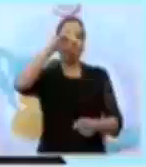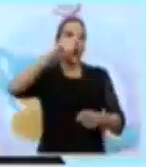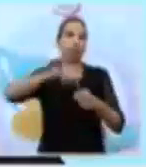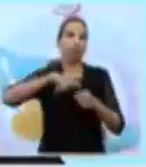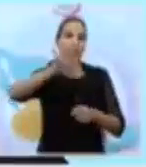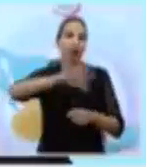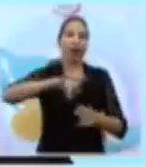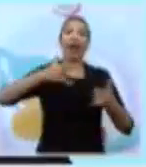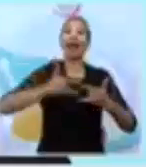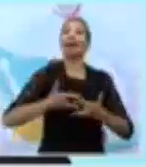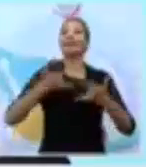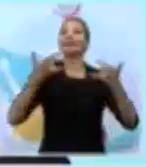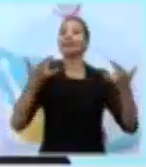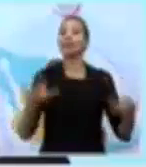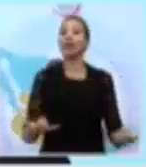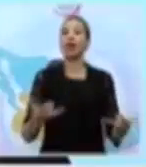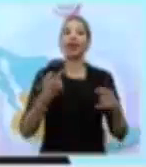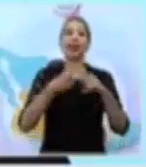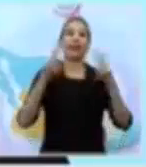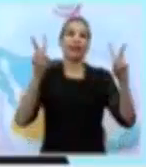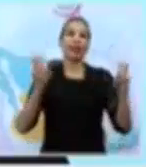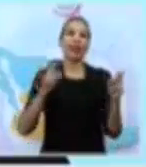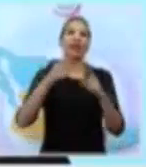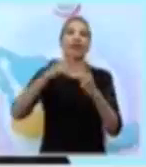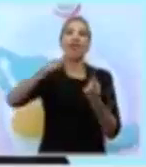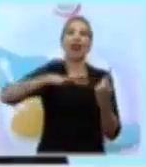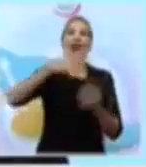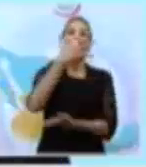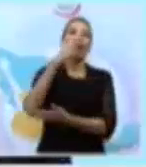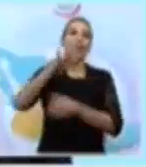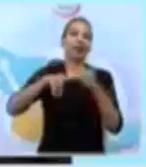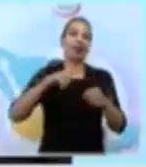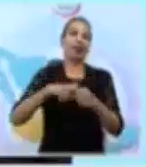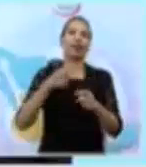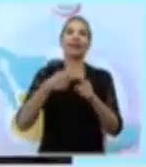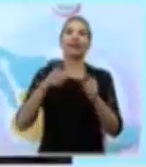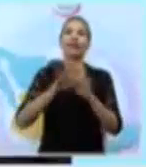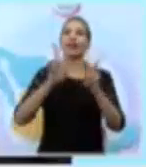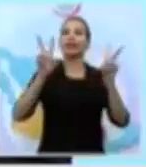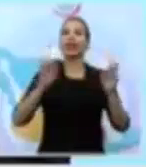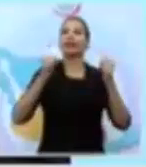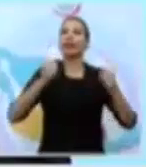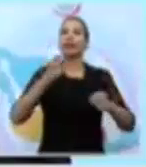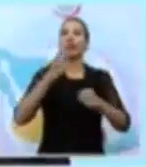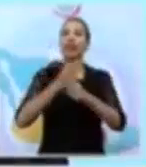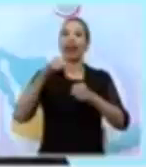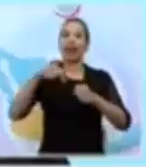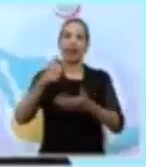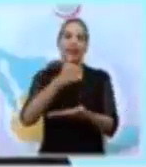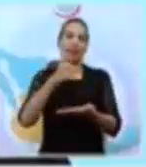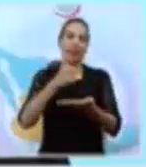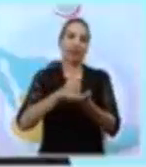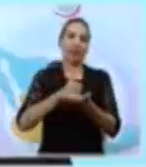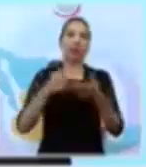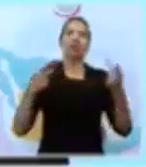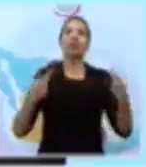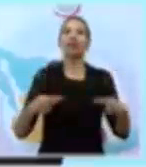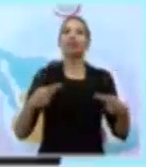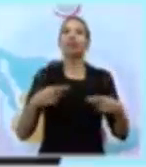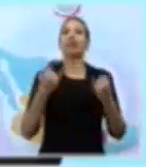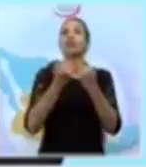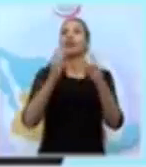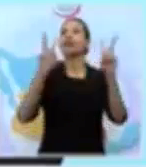y historia, temas de medio ambiente, temas de seguridad ciudadana, temas